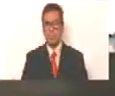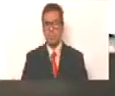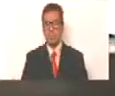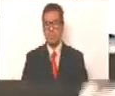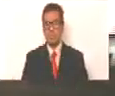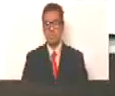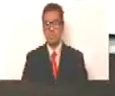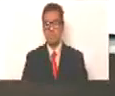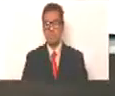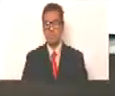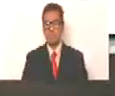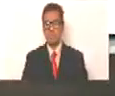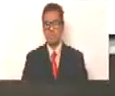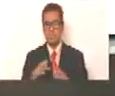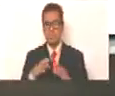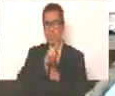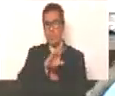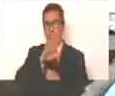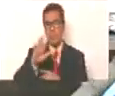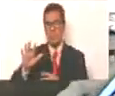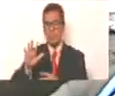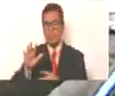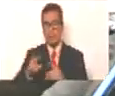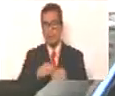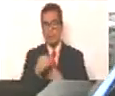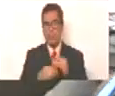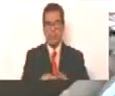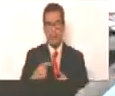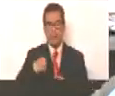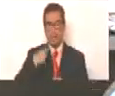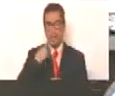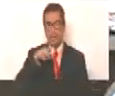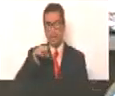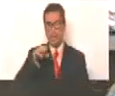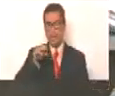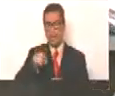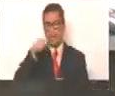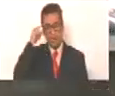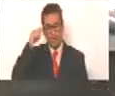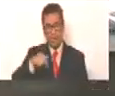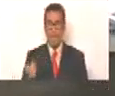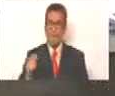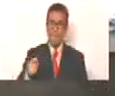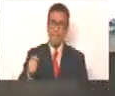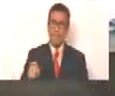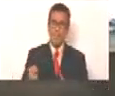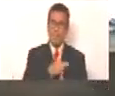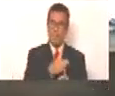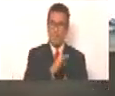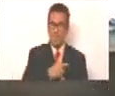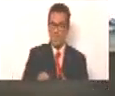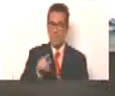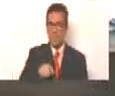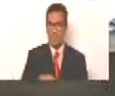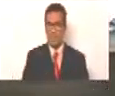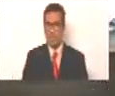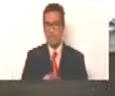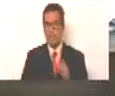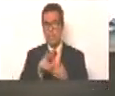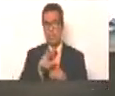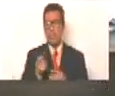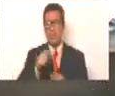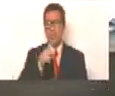sacamos del paisaje natural, del que hoy hay más violencia en este país, y pido los 3 minutos adicionales que se le